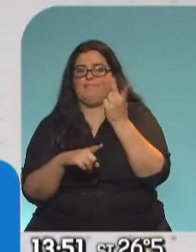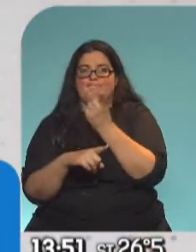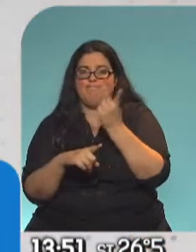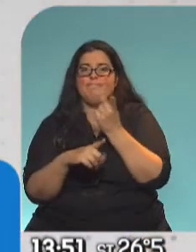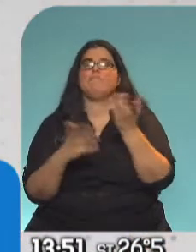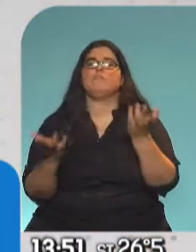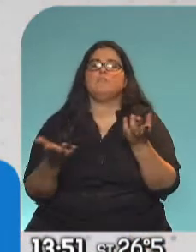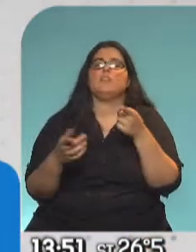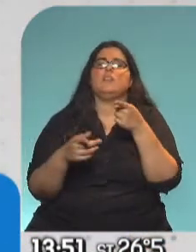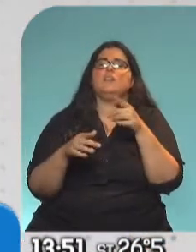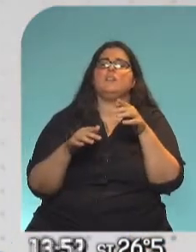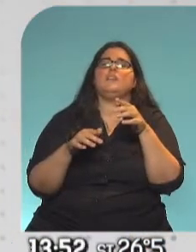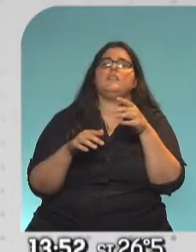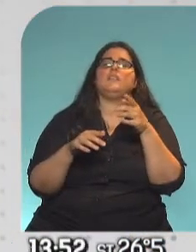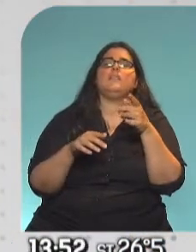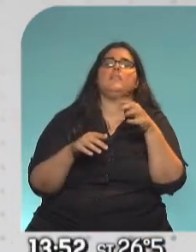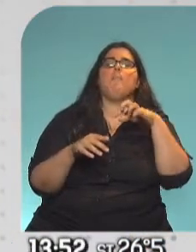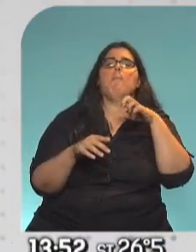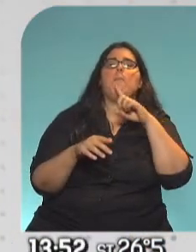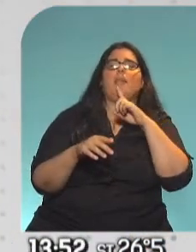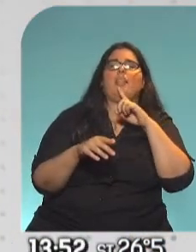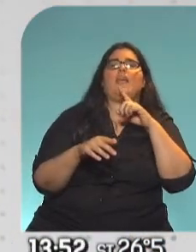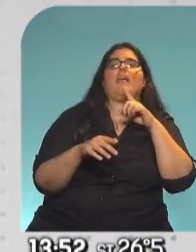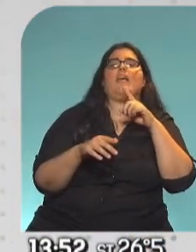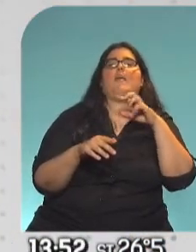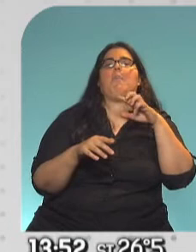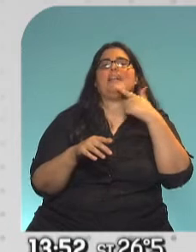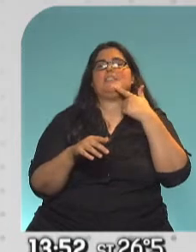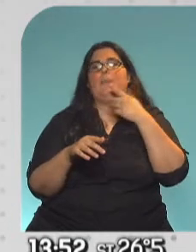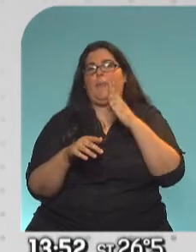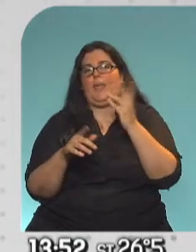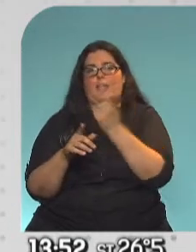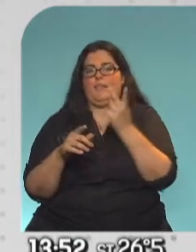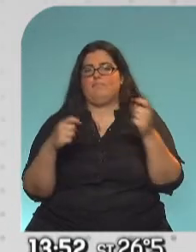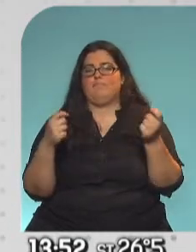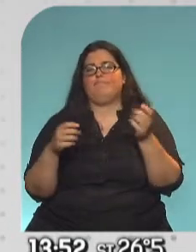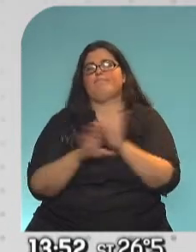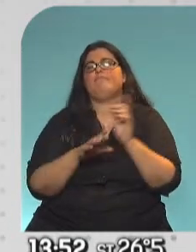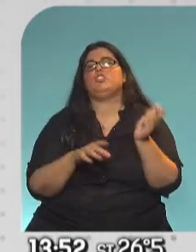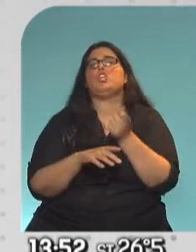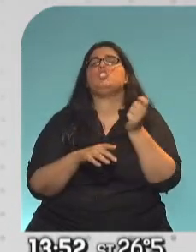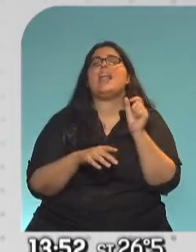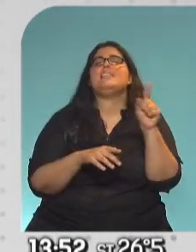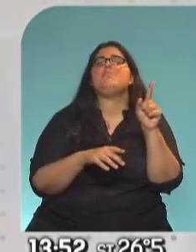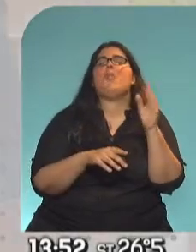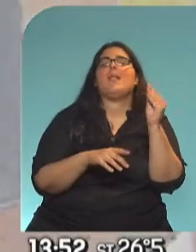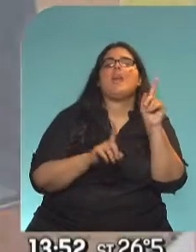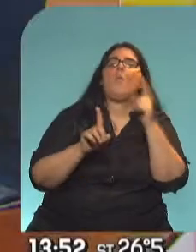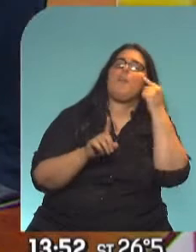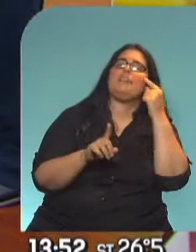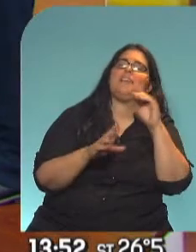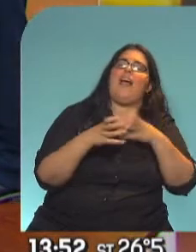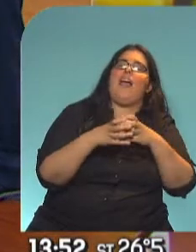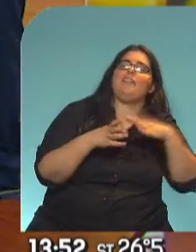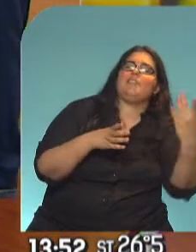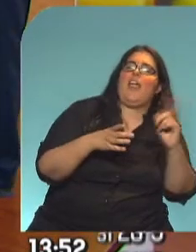bueno, el Partido Socialista se enfrenta al PT. Para algunos el socialismo de Brasil no es tan de izquierda, es más bien de